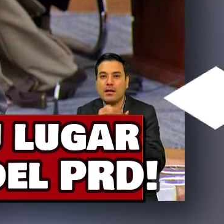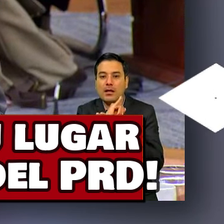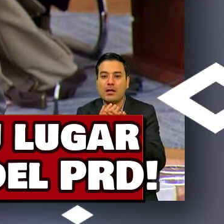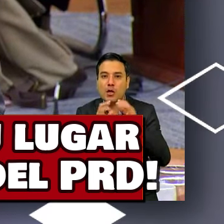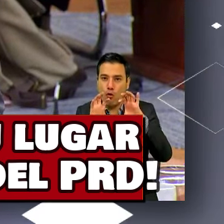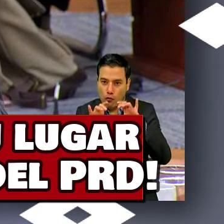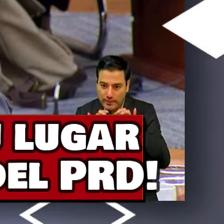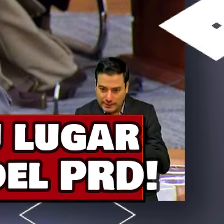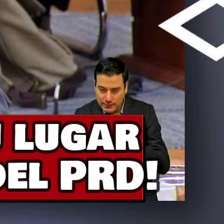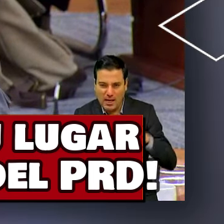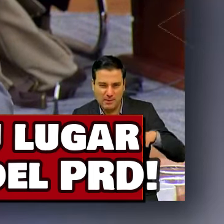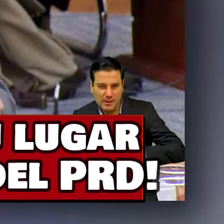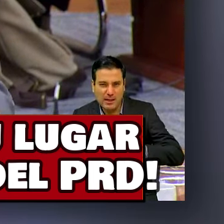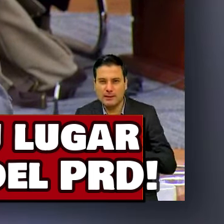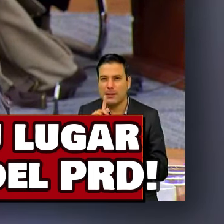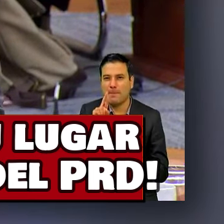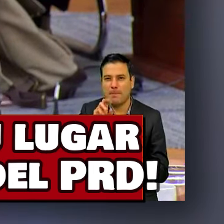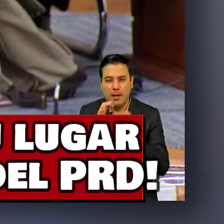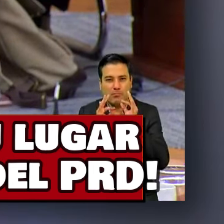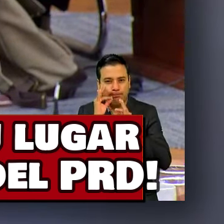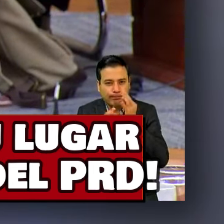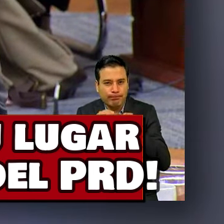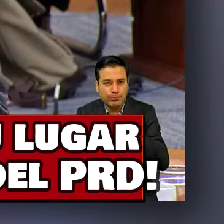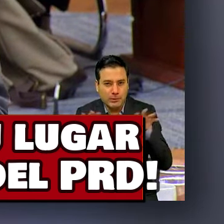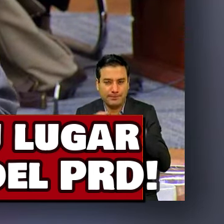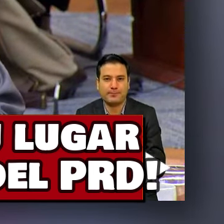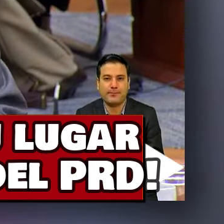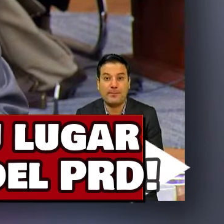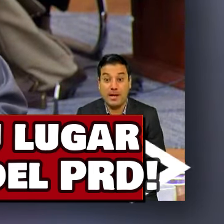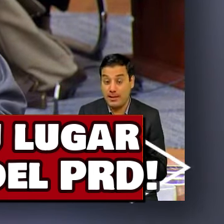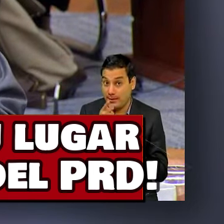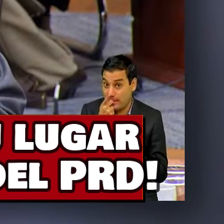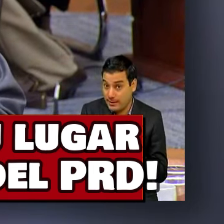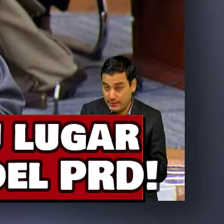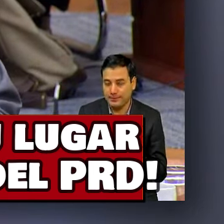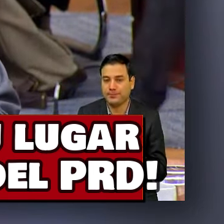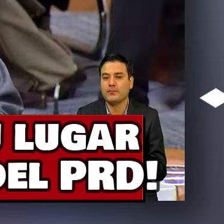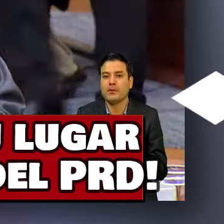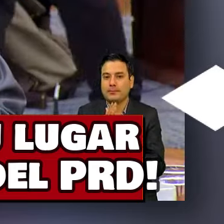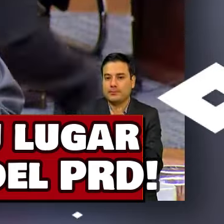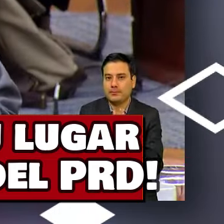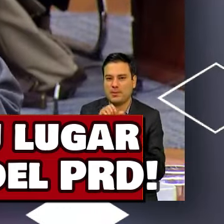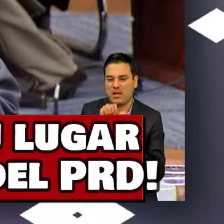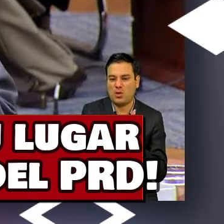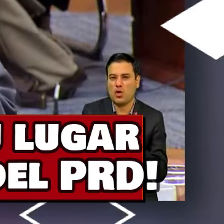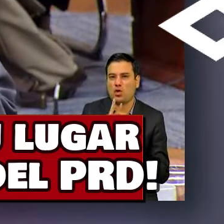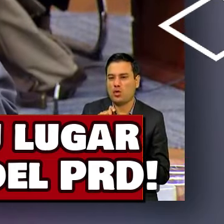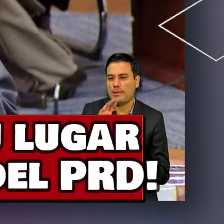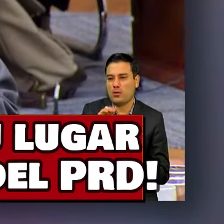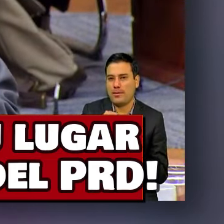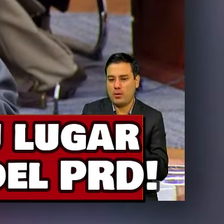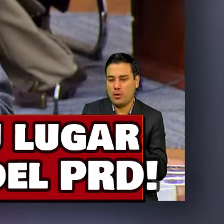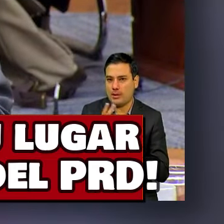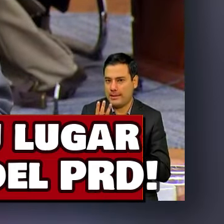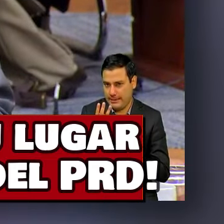de precampaña. Y se propone la aplicación de la sanción establecida en el 229, numeral 3,